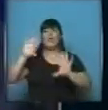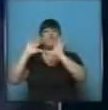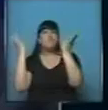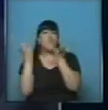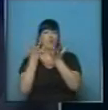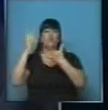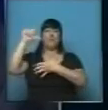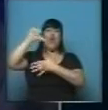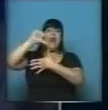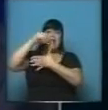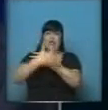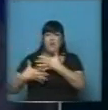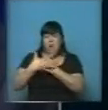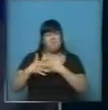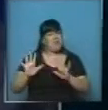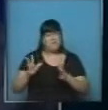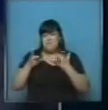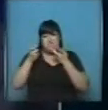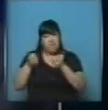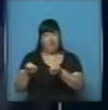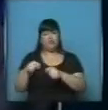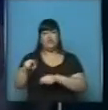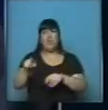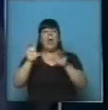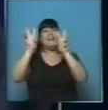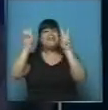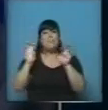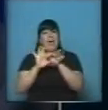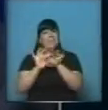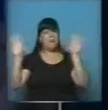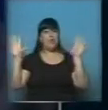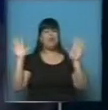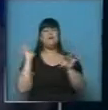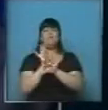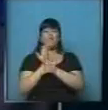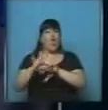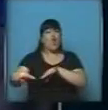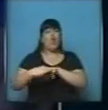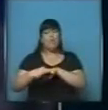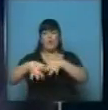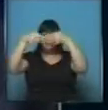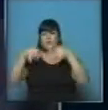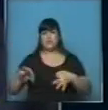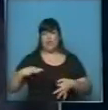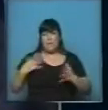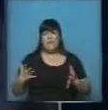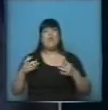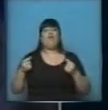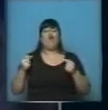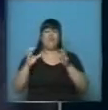en Latinoamérica. La democracia es un compromiso de vida, con la libertad, con los